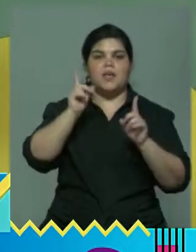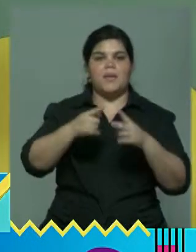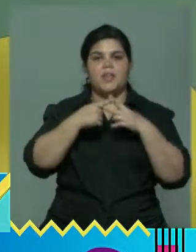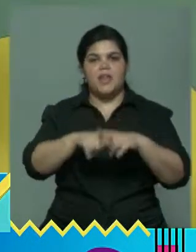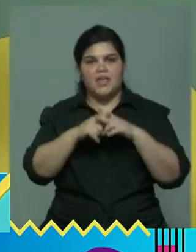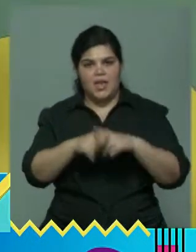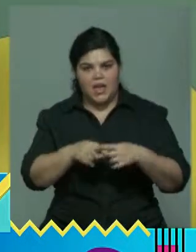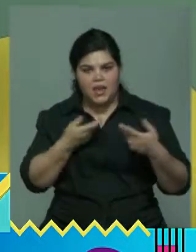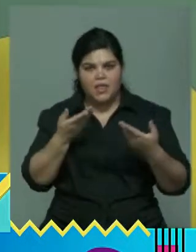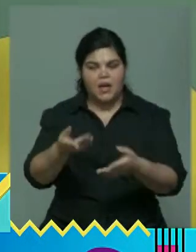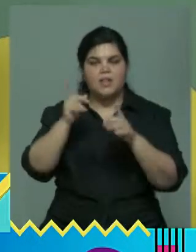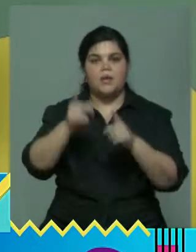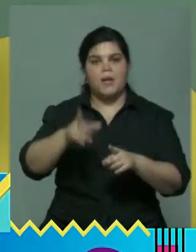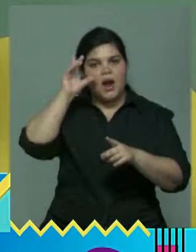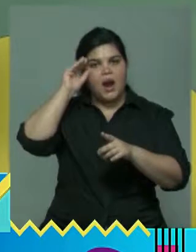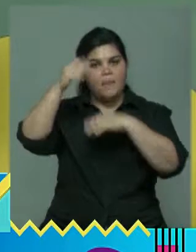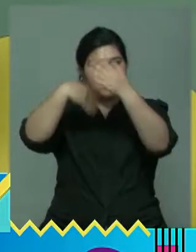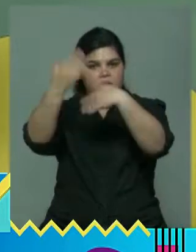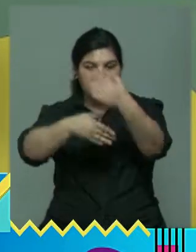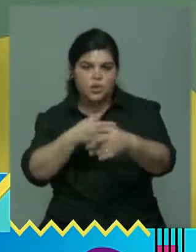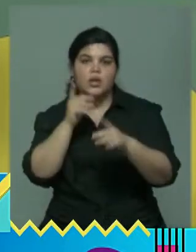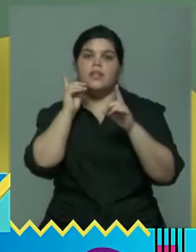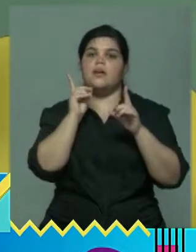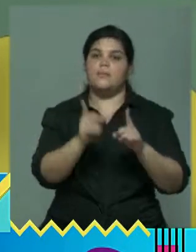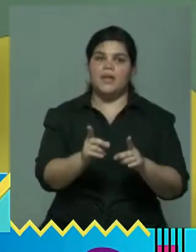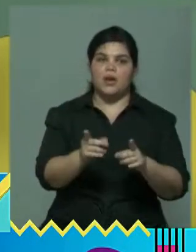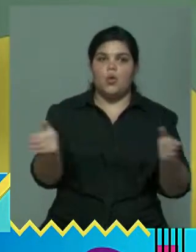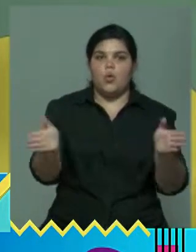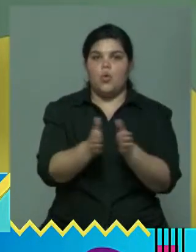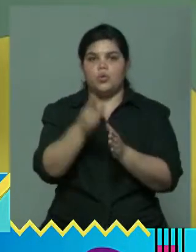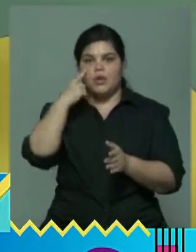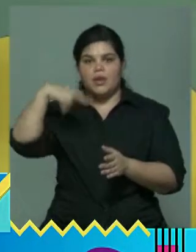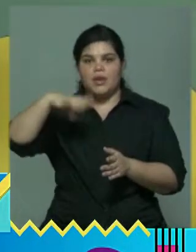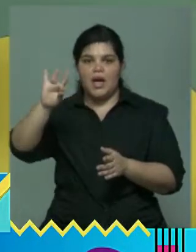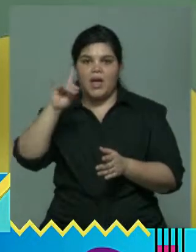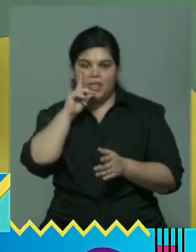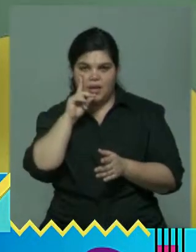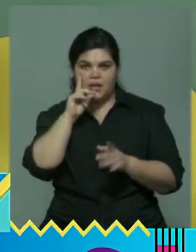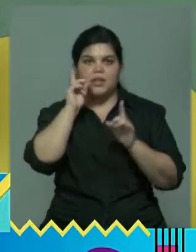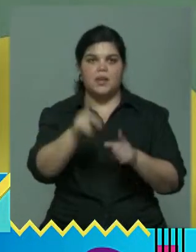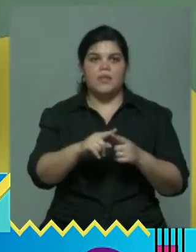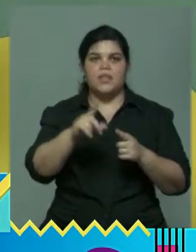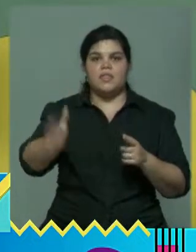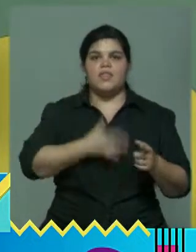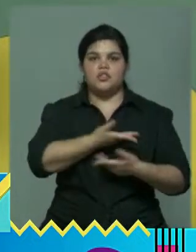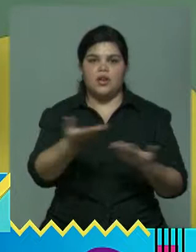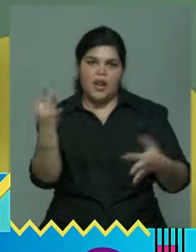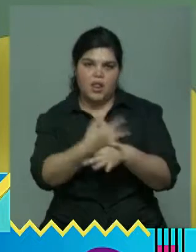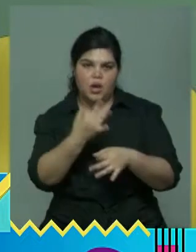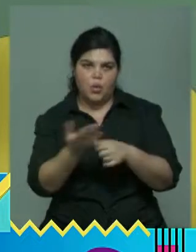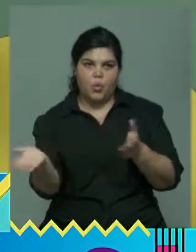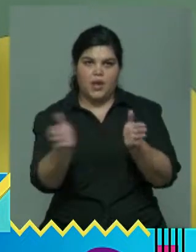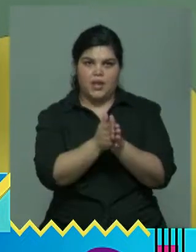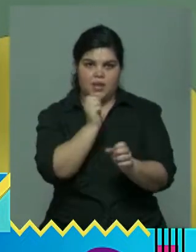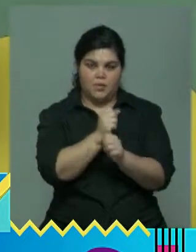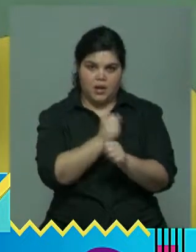talleres, bueno, trabajamos coordinadamente con INADI, con la DGE,